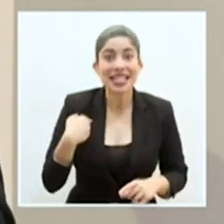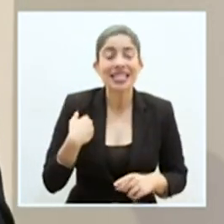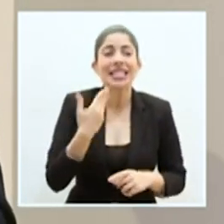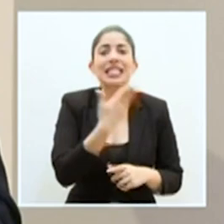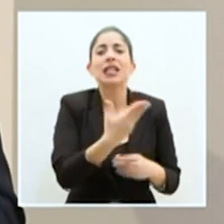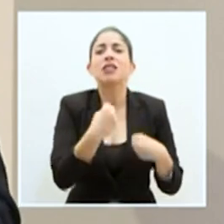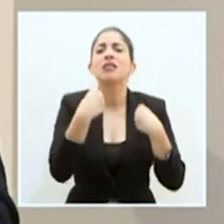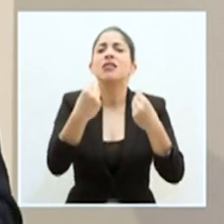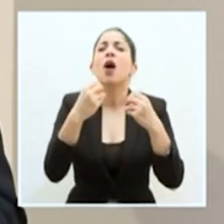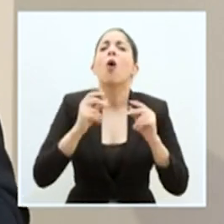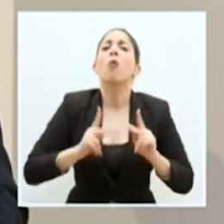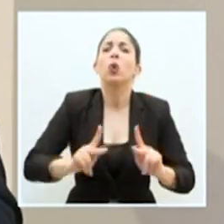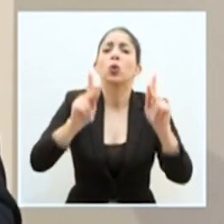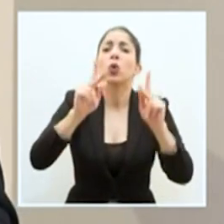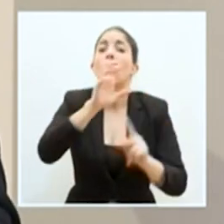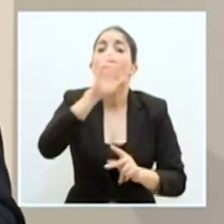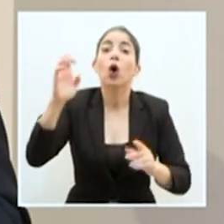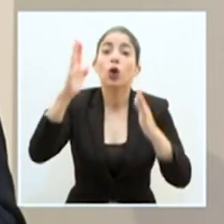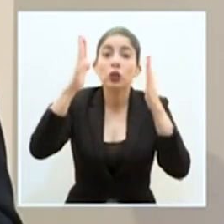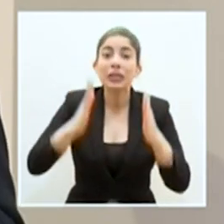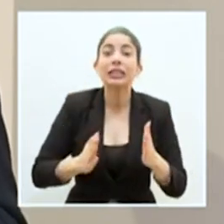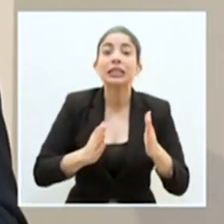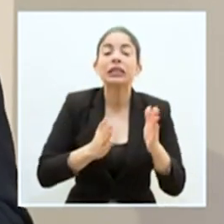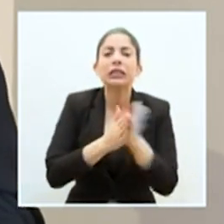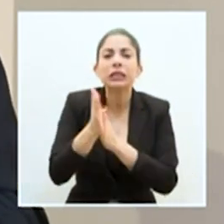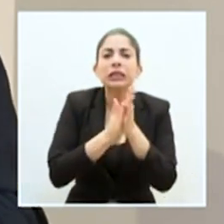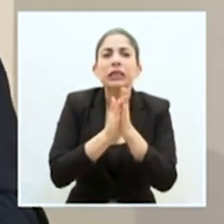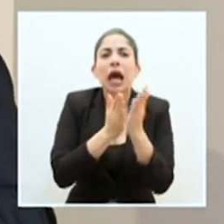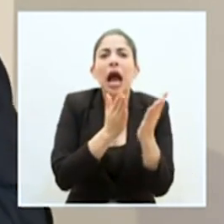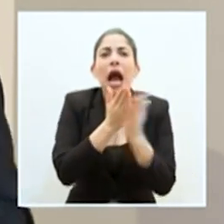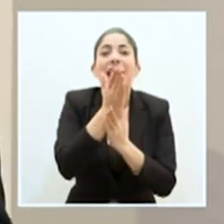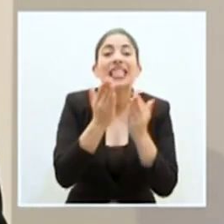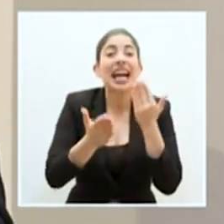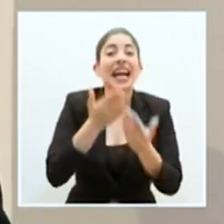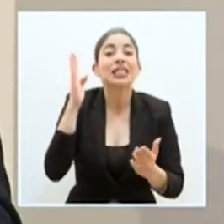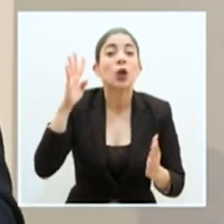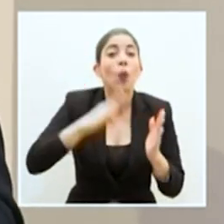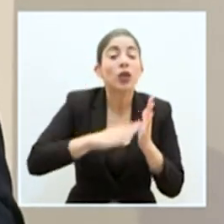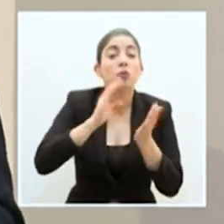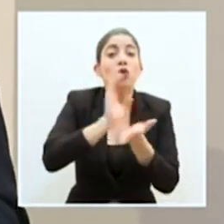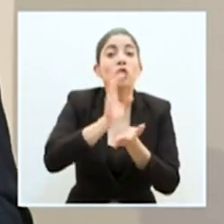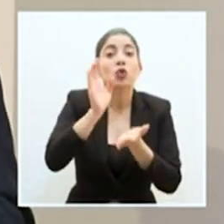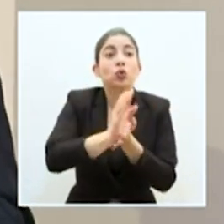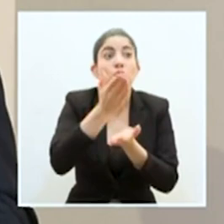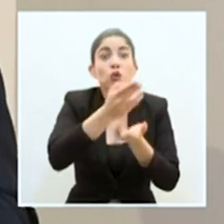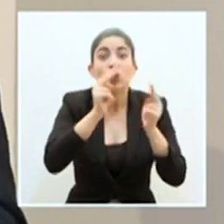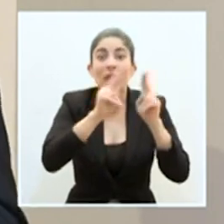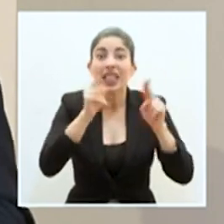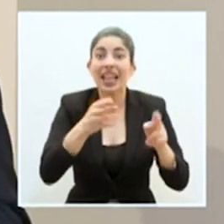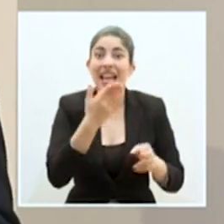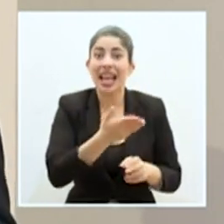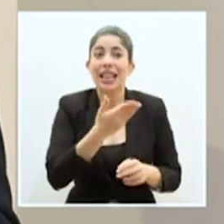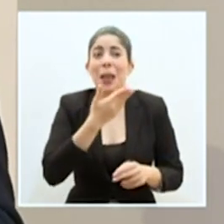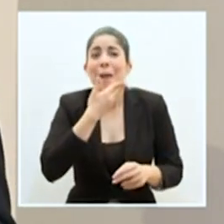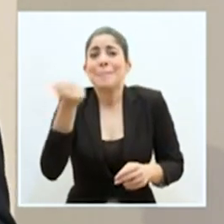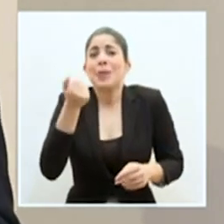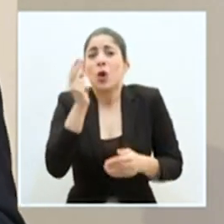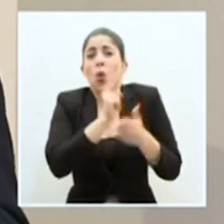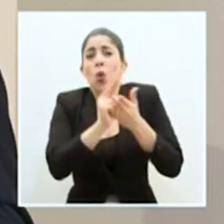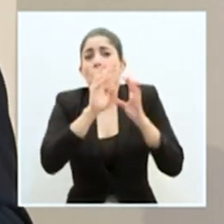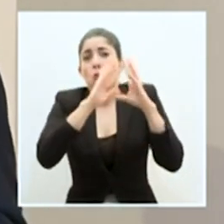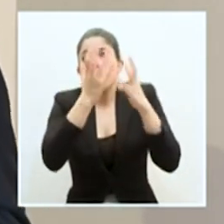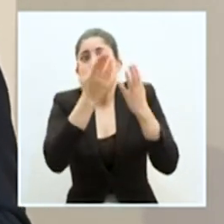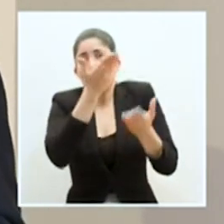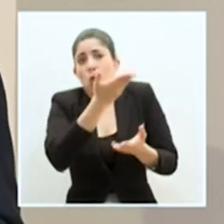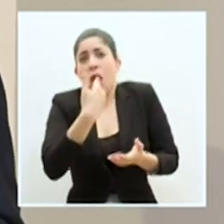le permite a los costarricenses tener acceso a casi cuatro mil cursos en línea de las mejores universidades del mundo